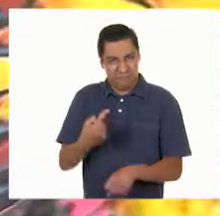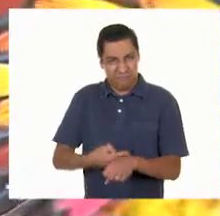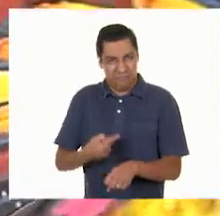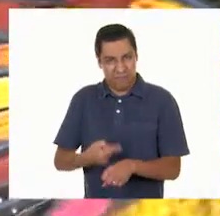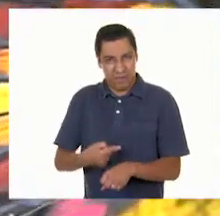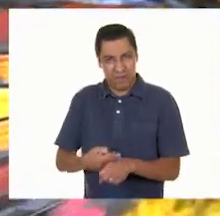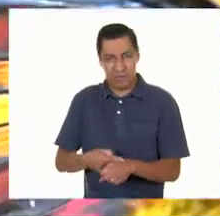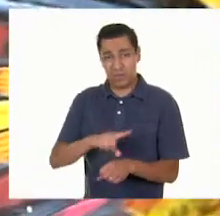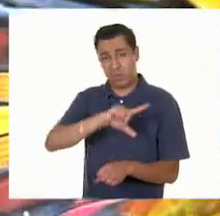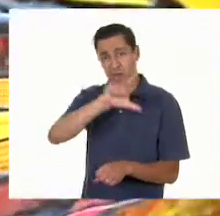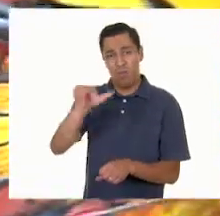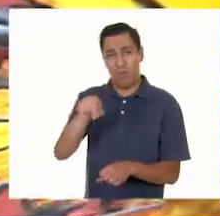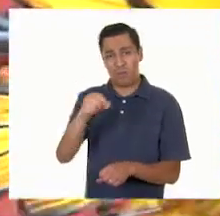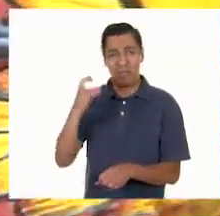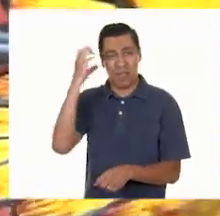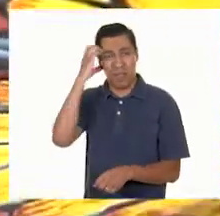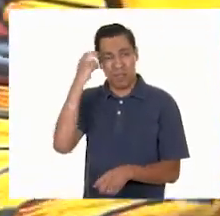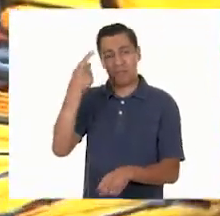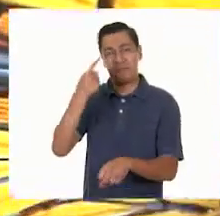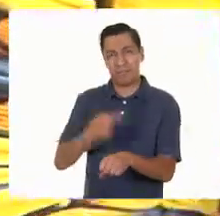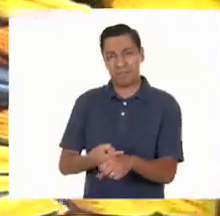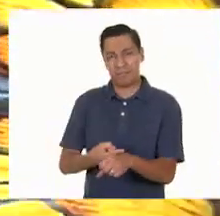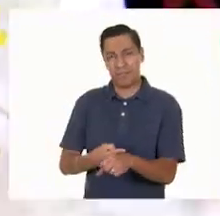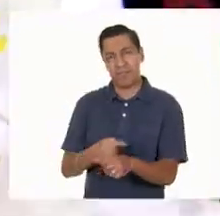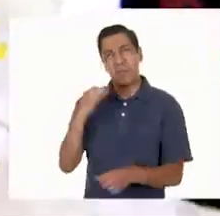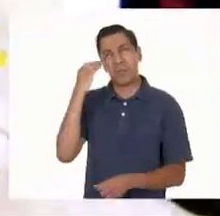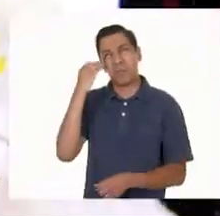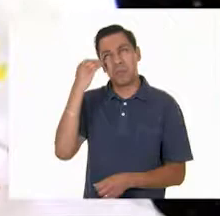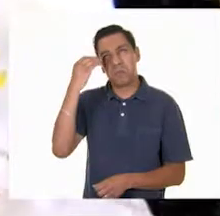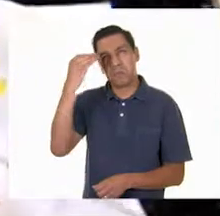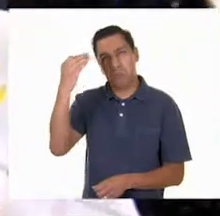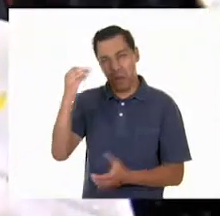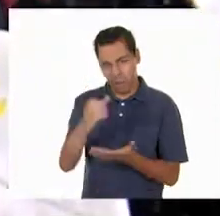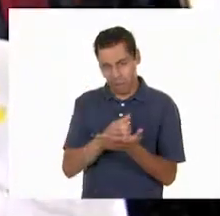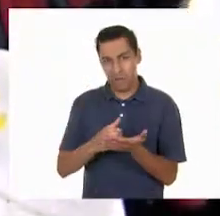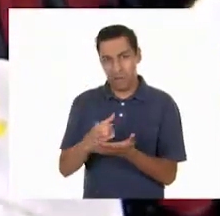cayó en cama que ya se recuperó en un papá